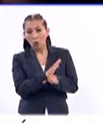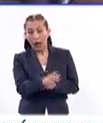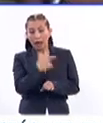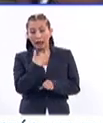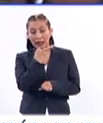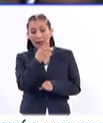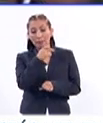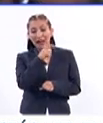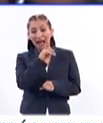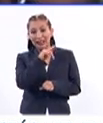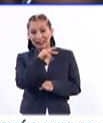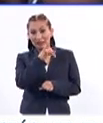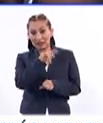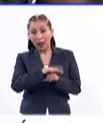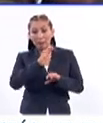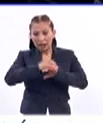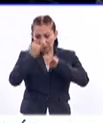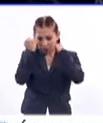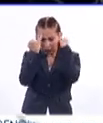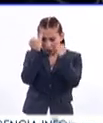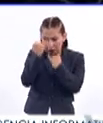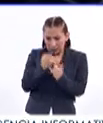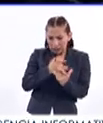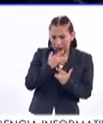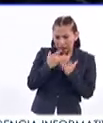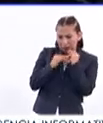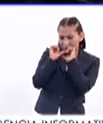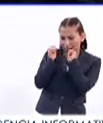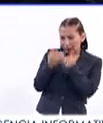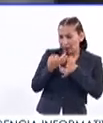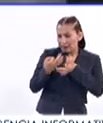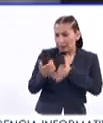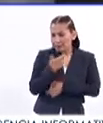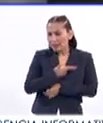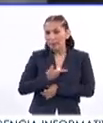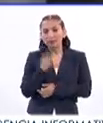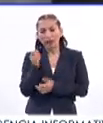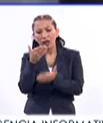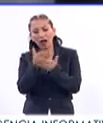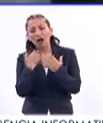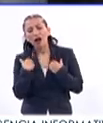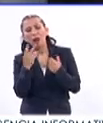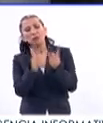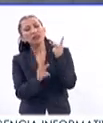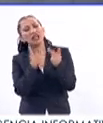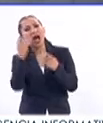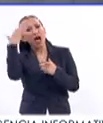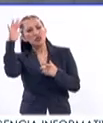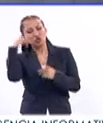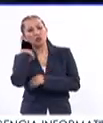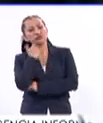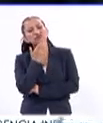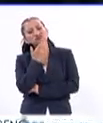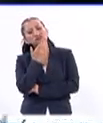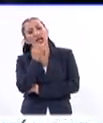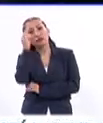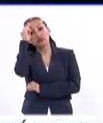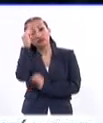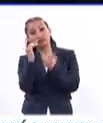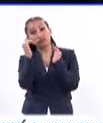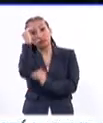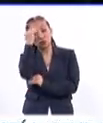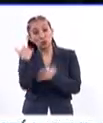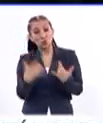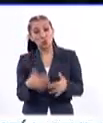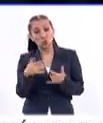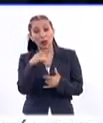son hiperactividad, son más creativos y sensibles al arte, intervienen y entienden pláticas de adultos y tienen un coeficiente